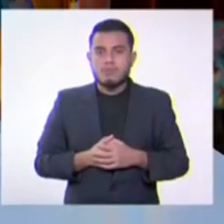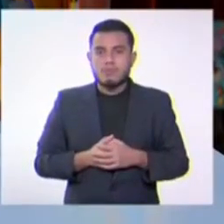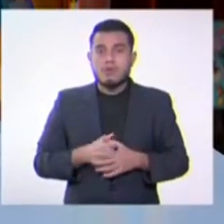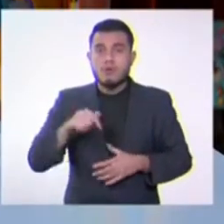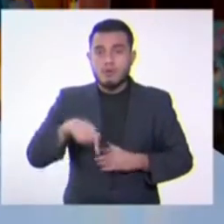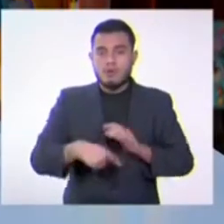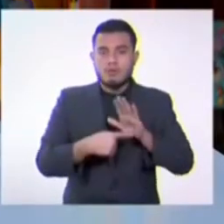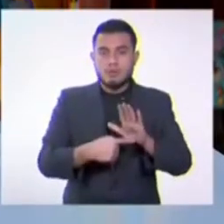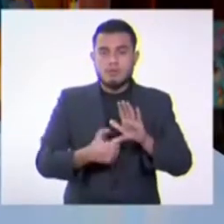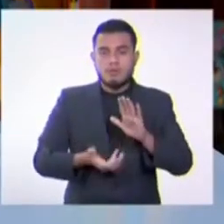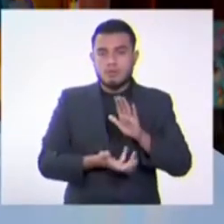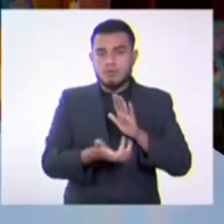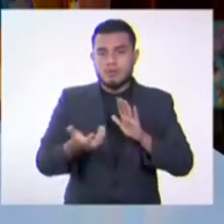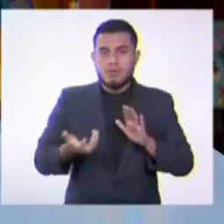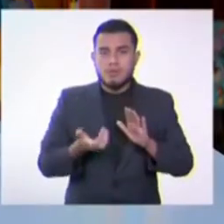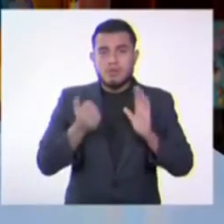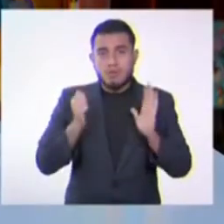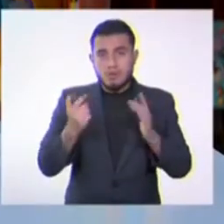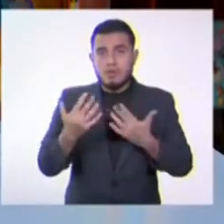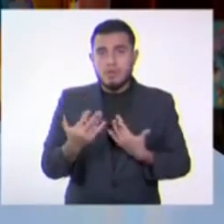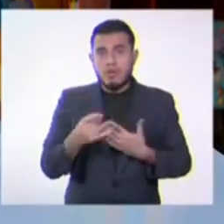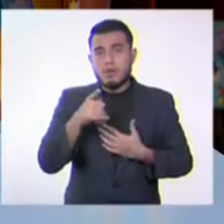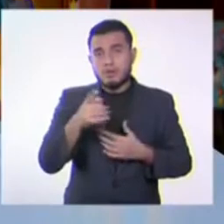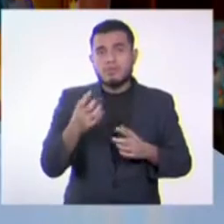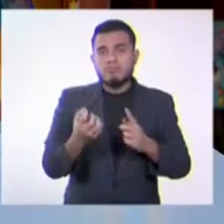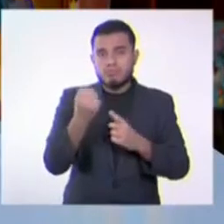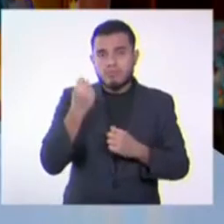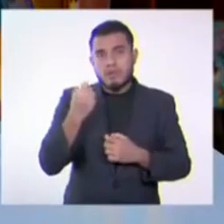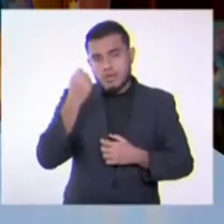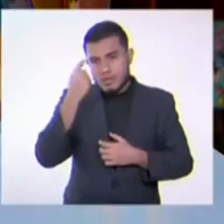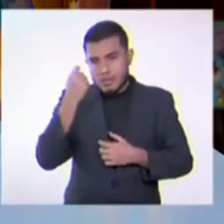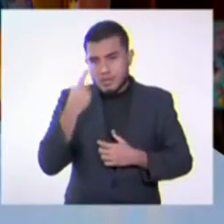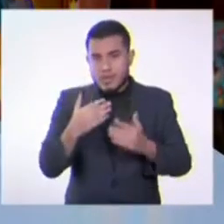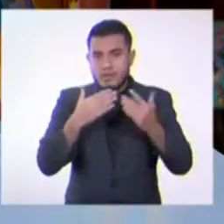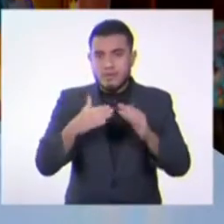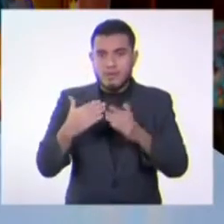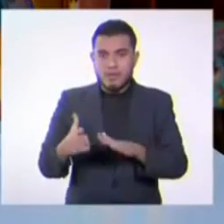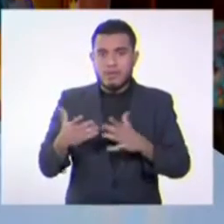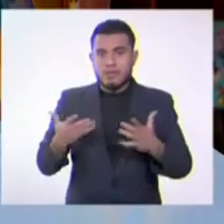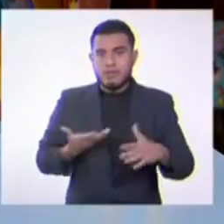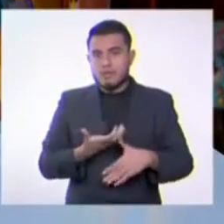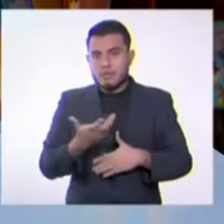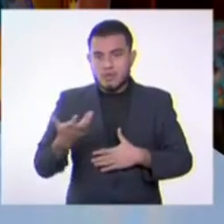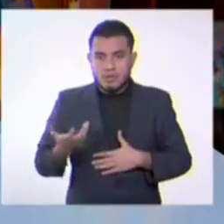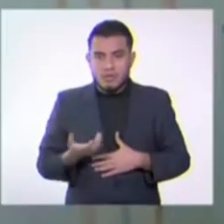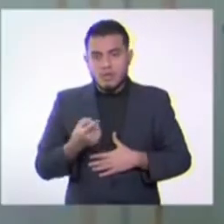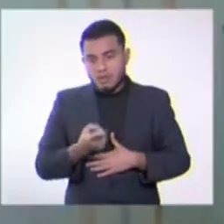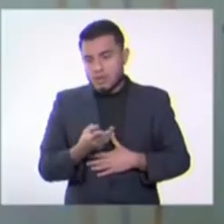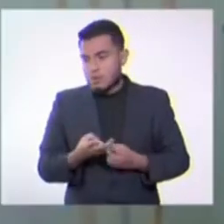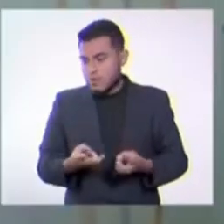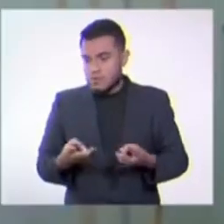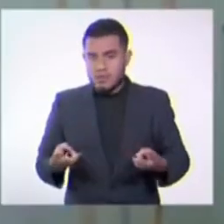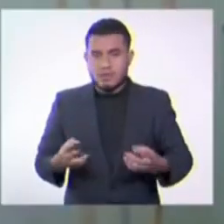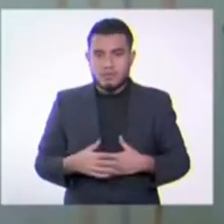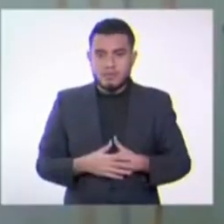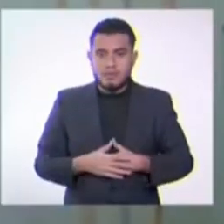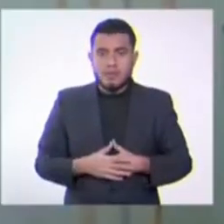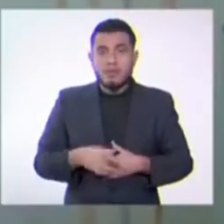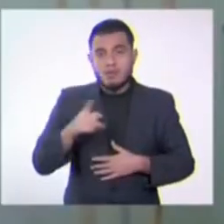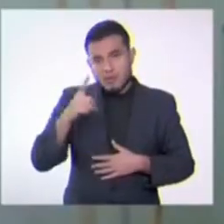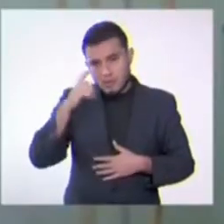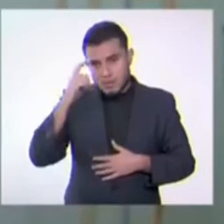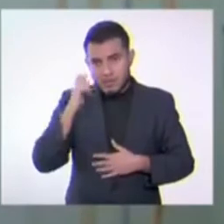estas demostraciones, espero que hayas logrado entender la diferencia entre cada uno de ellos. Y